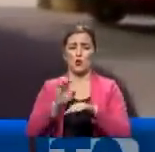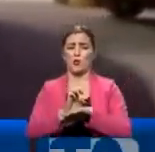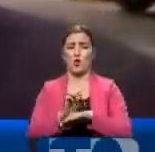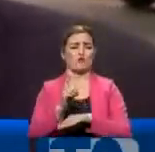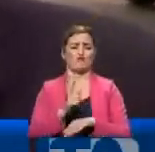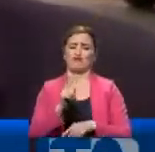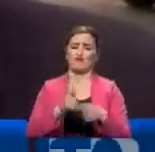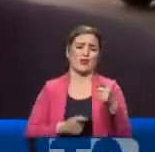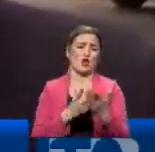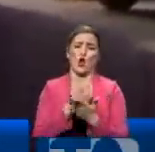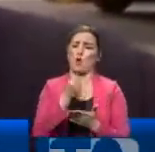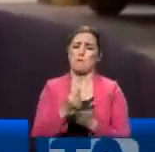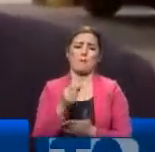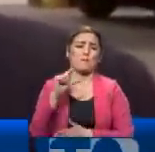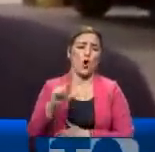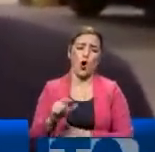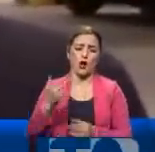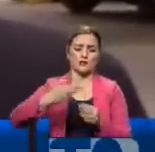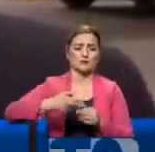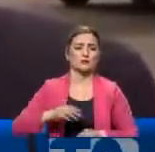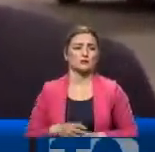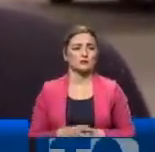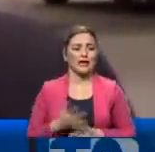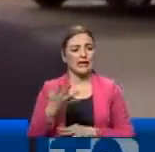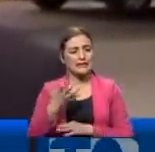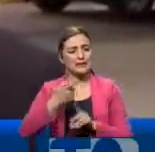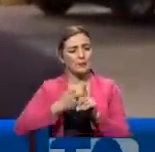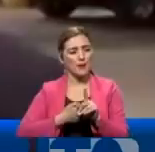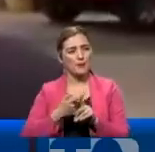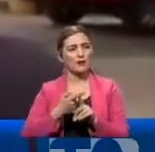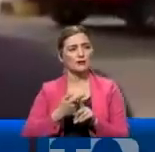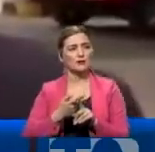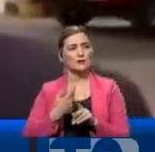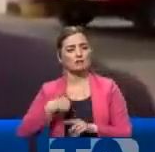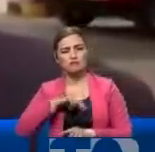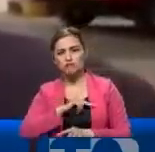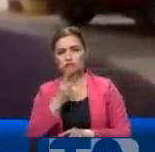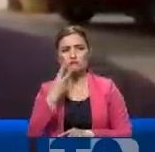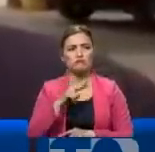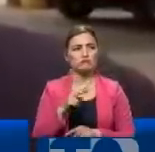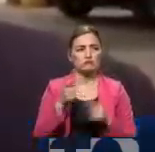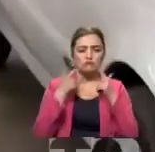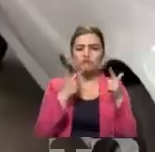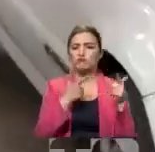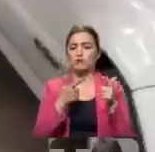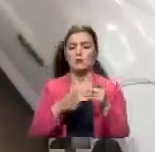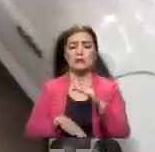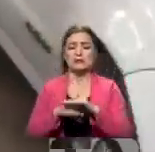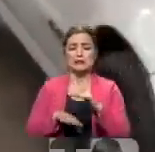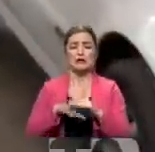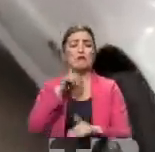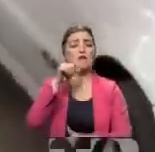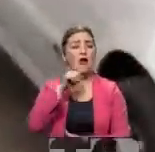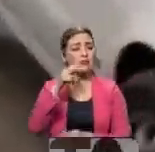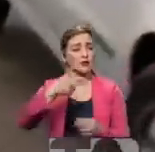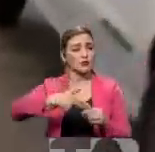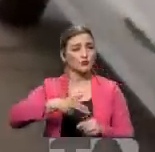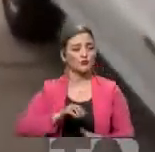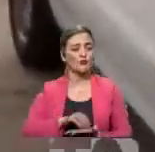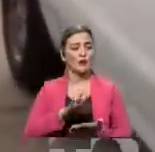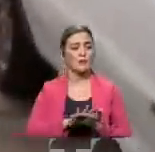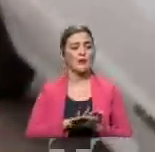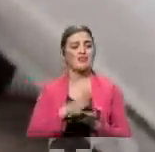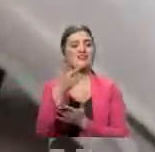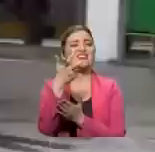que máximo al 15 si acaso de cada mes estaremos nosotros sin cupo disponible. La restricción rige en las